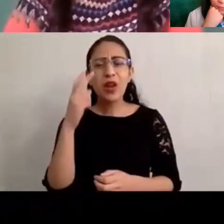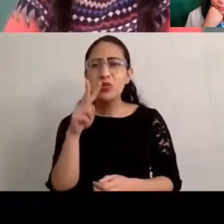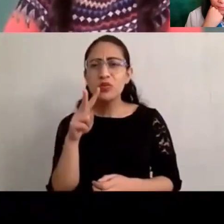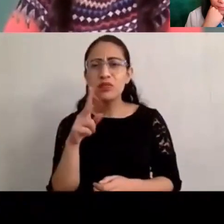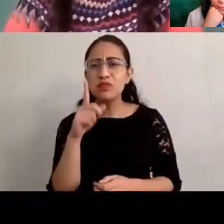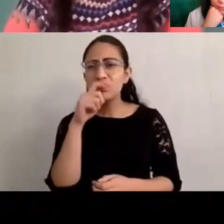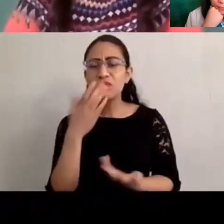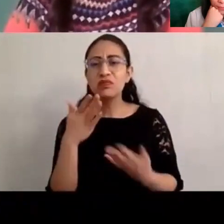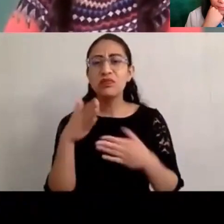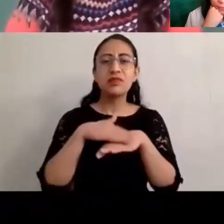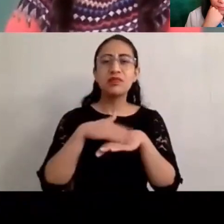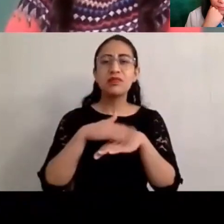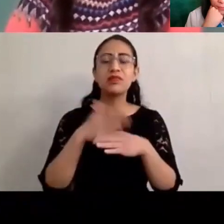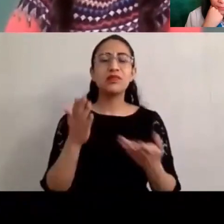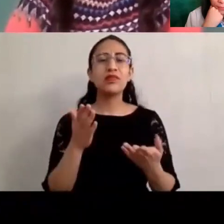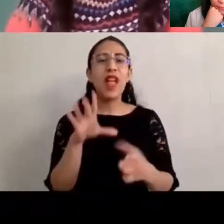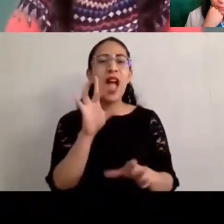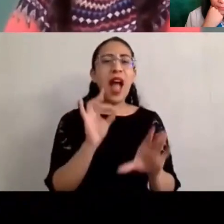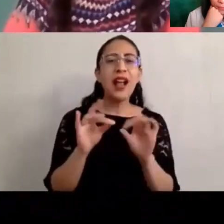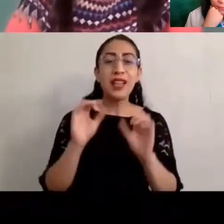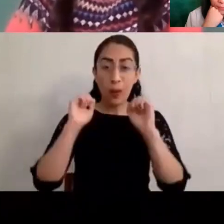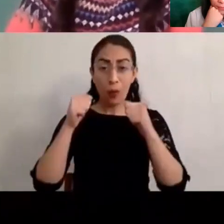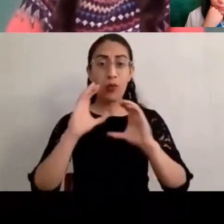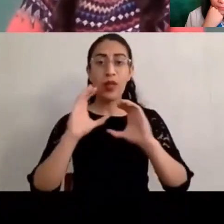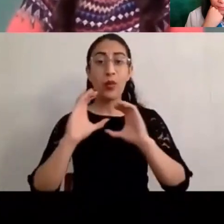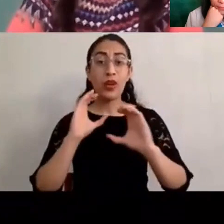se ha comunicado con la compañera para saber si tiene algún problema?